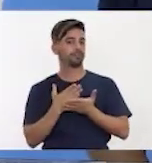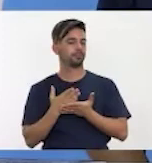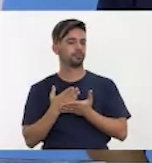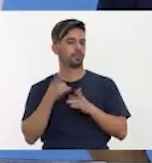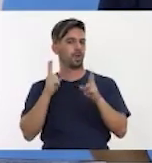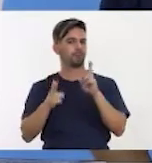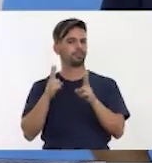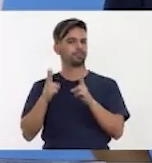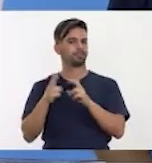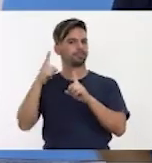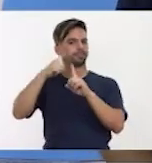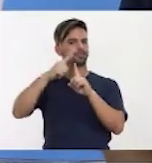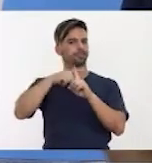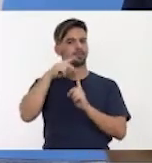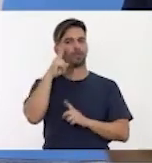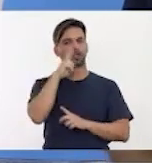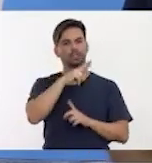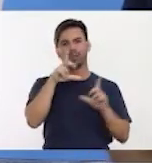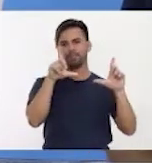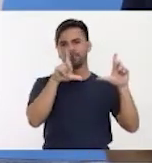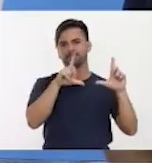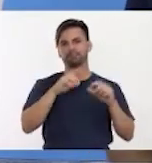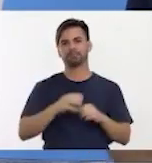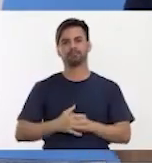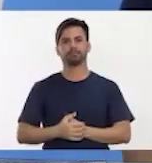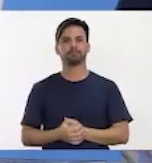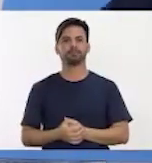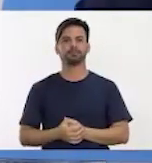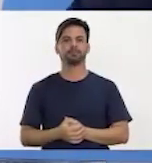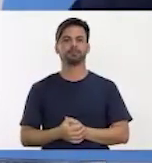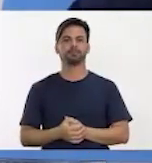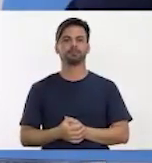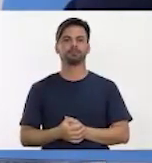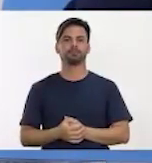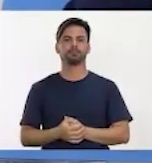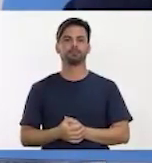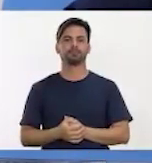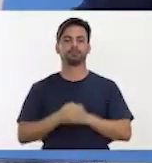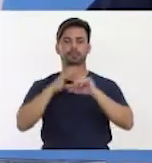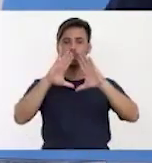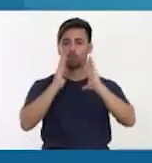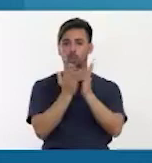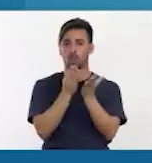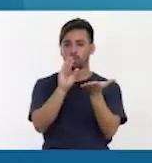Para ejercitarse, les recomiendo las siguientes actividades que aparecen en pantalla.